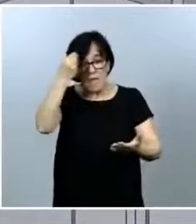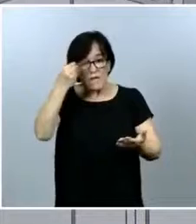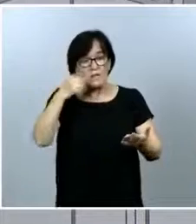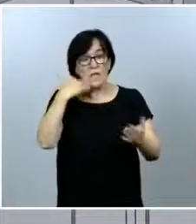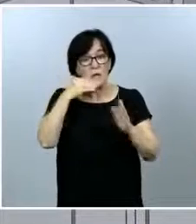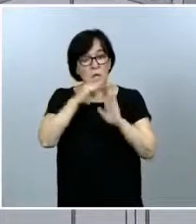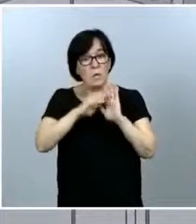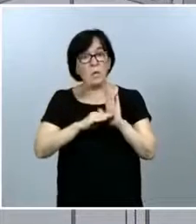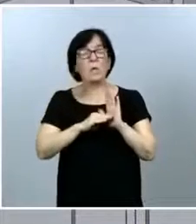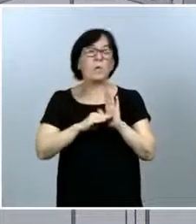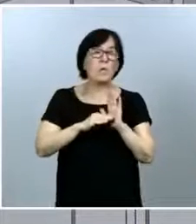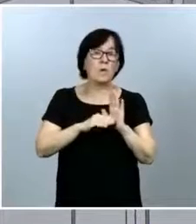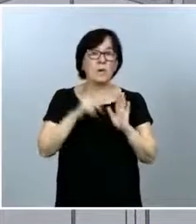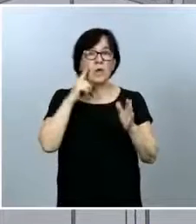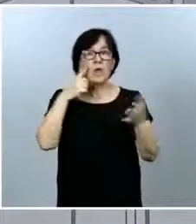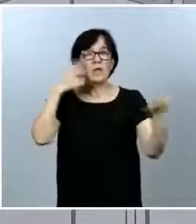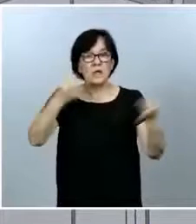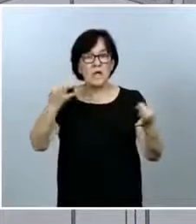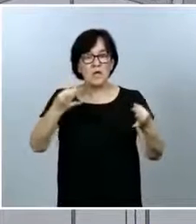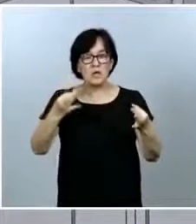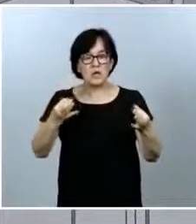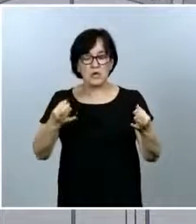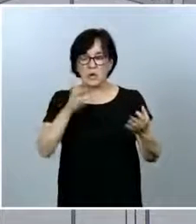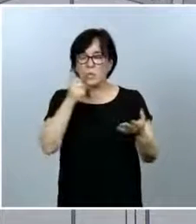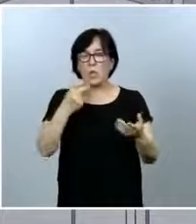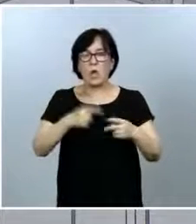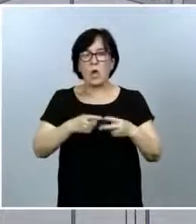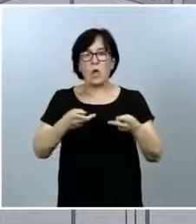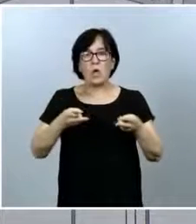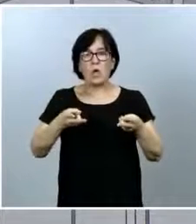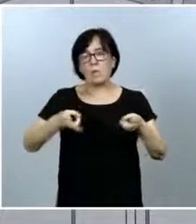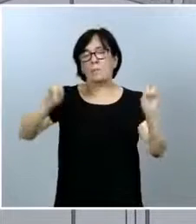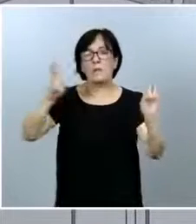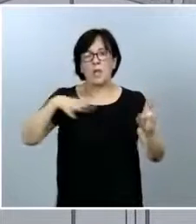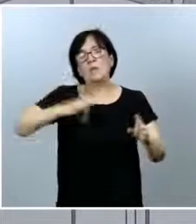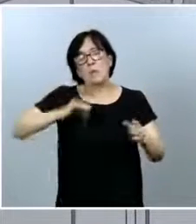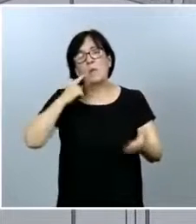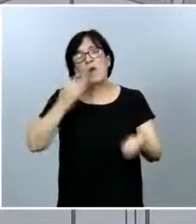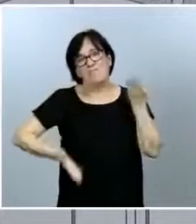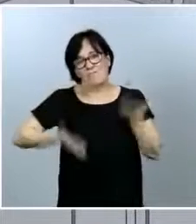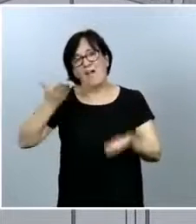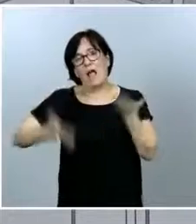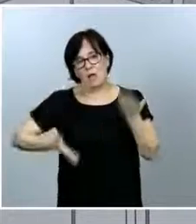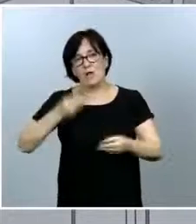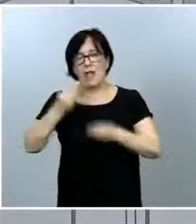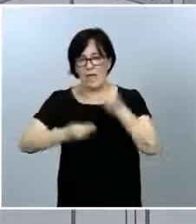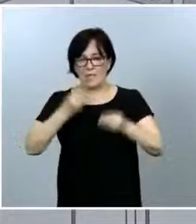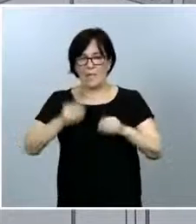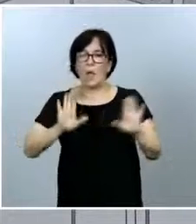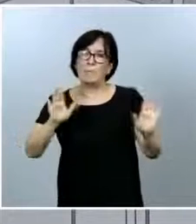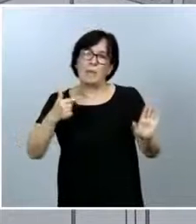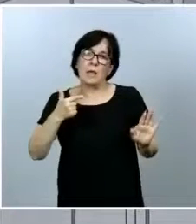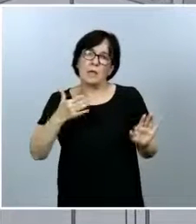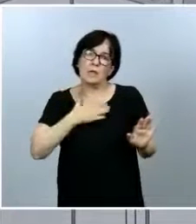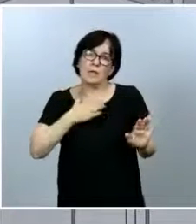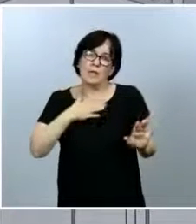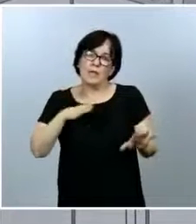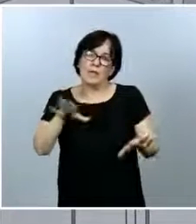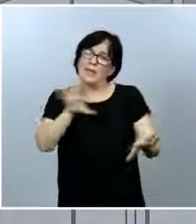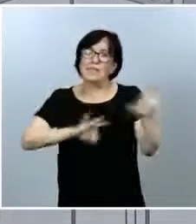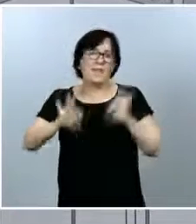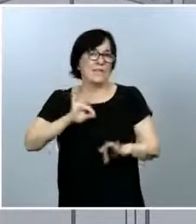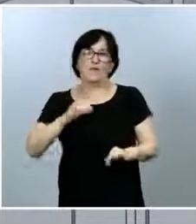los riesgos no se incrementan por permitirla, pues se puede valorar el hacerlas, pero ya les digo que la decisión no